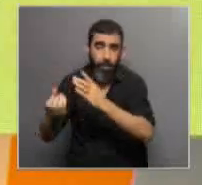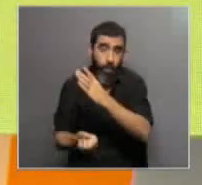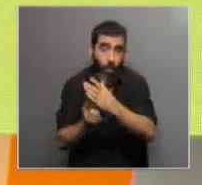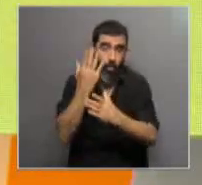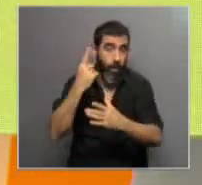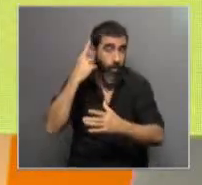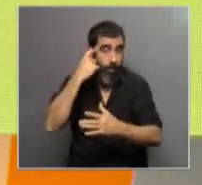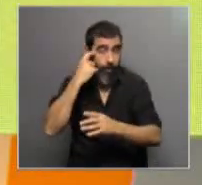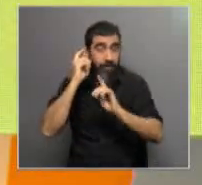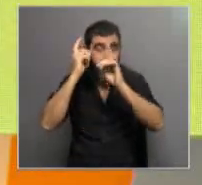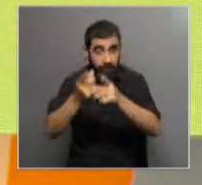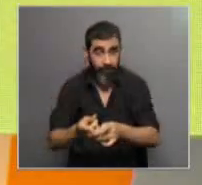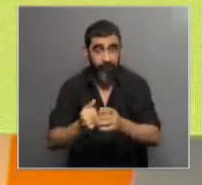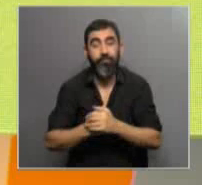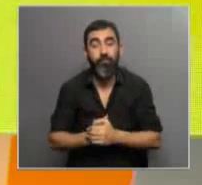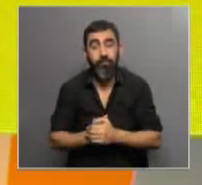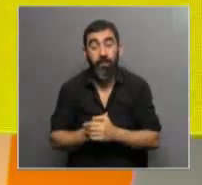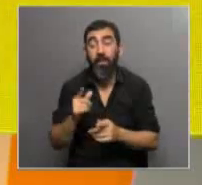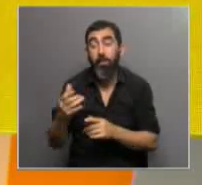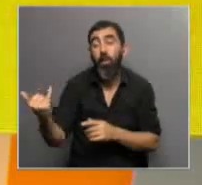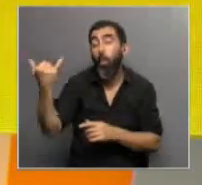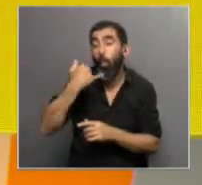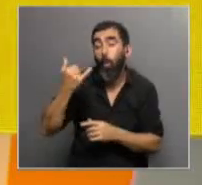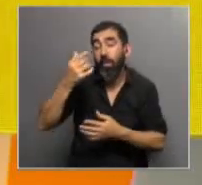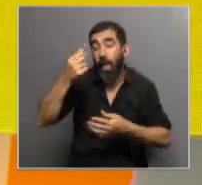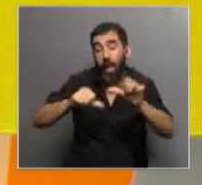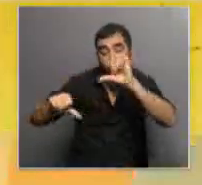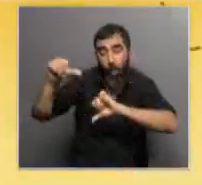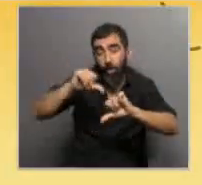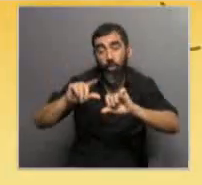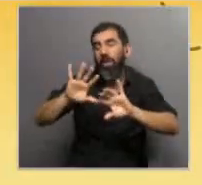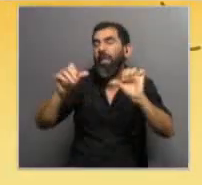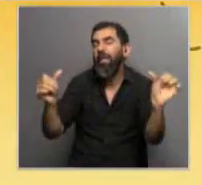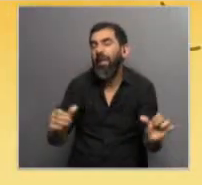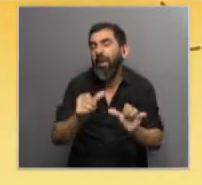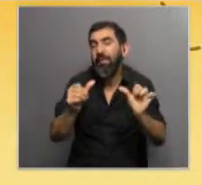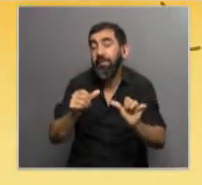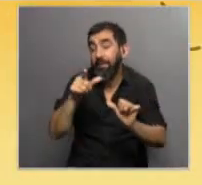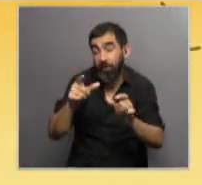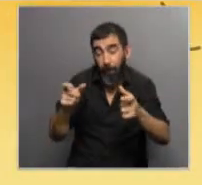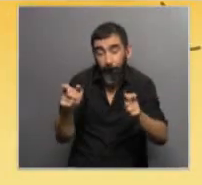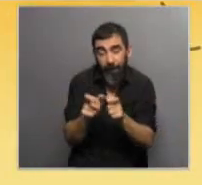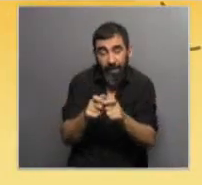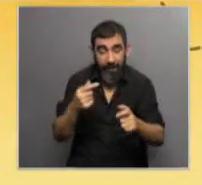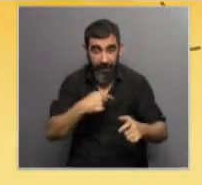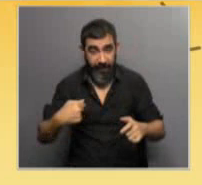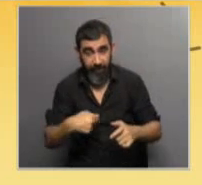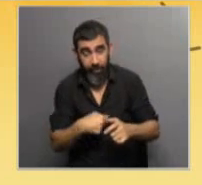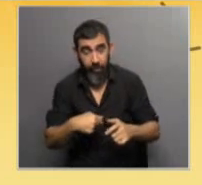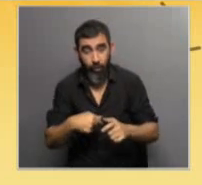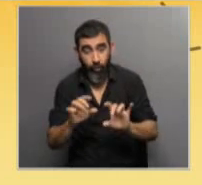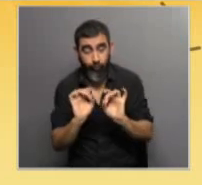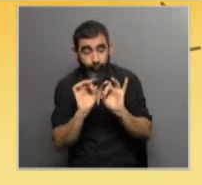también no y bueno y ella nos contaba allí en el laboratorio lo que hacen es bueno estos mini intestinos de alguna manera los infectan